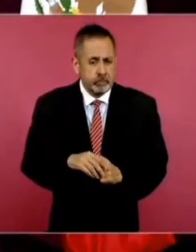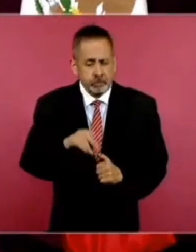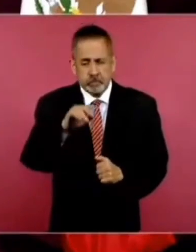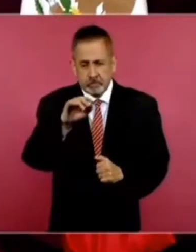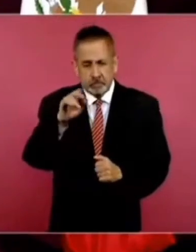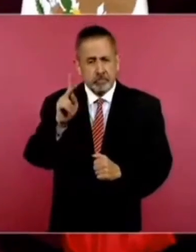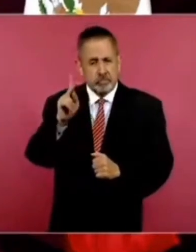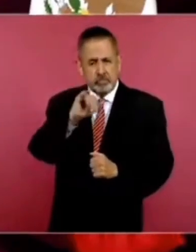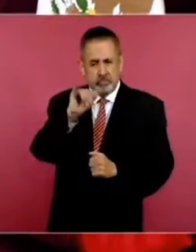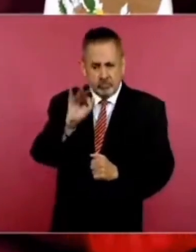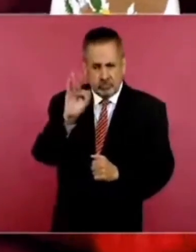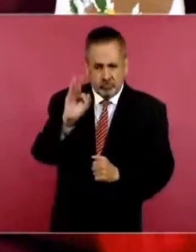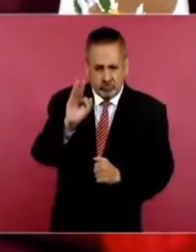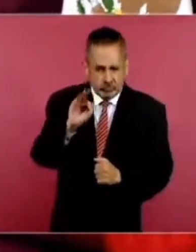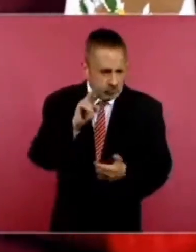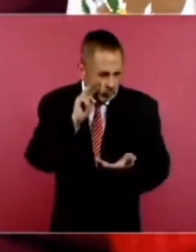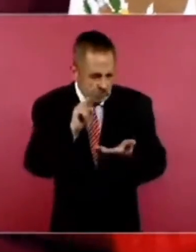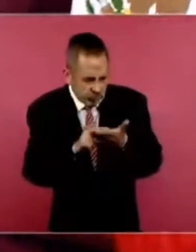se